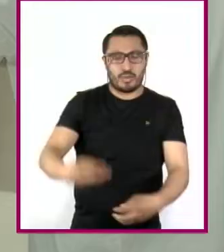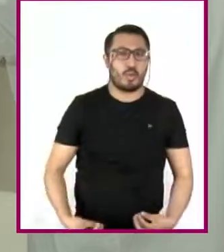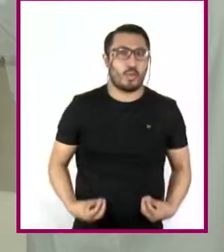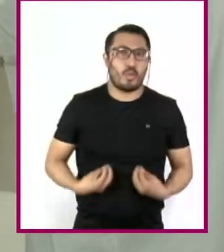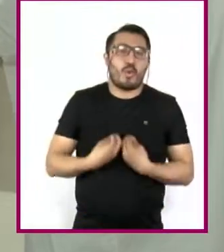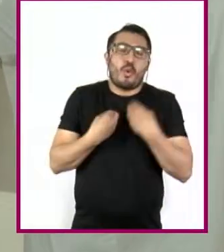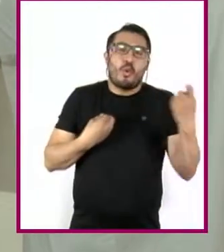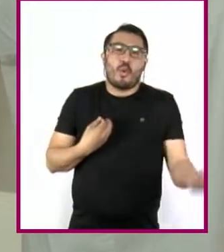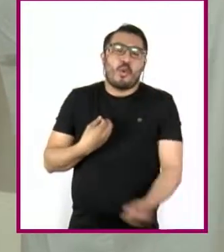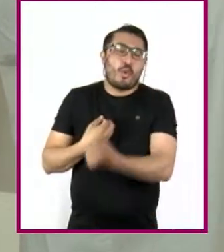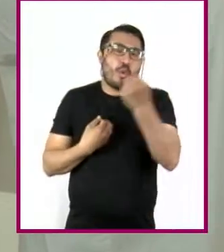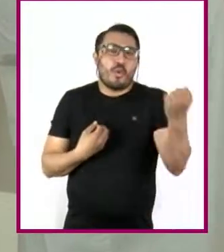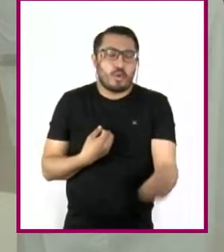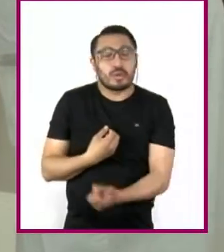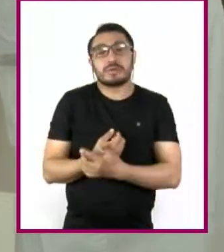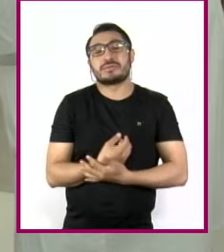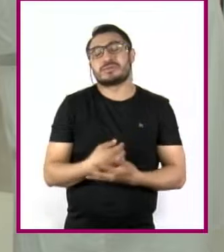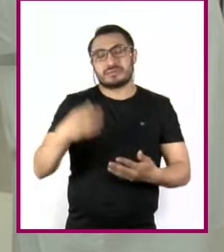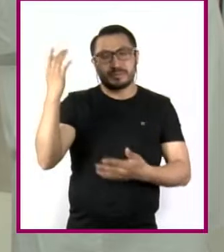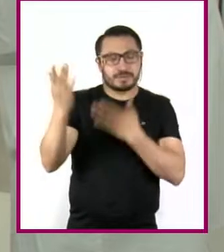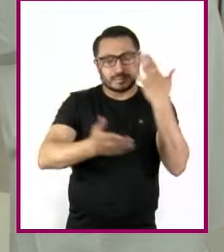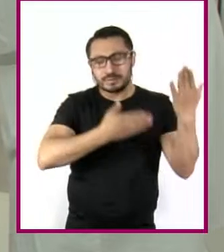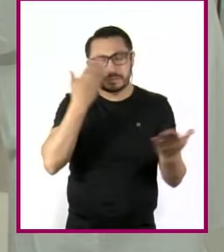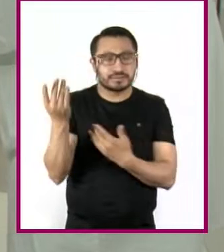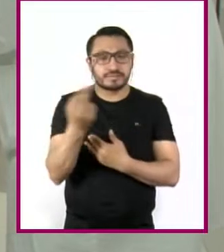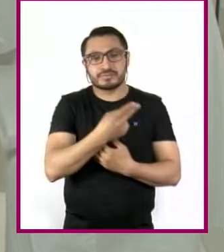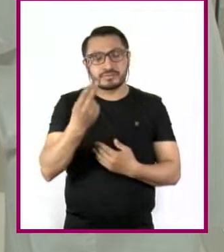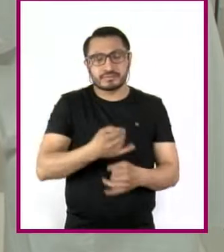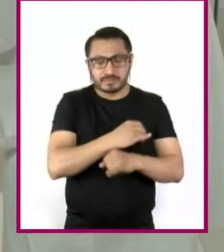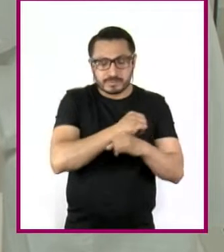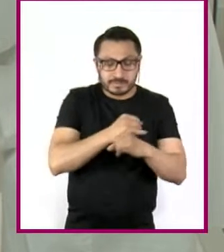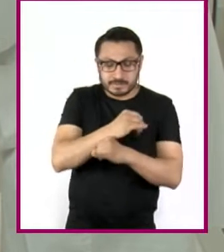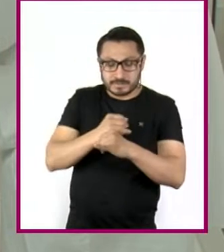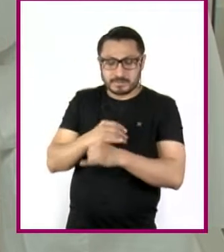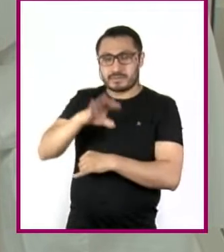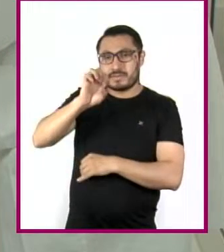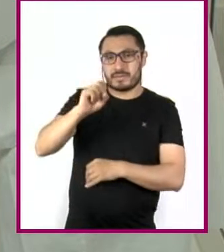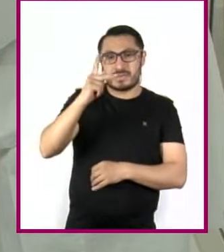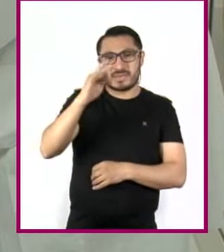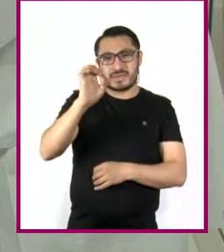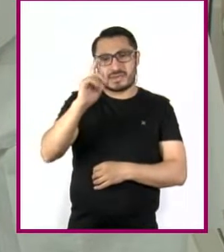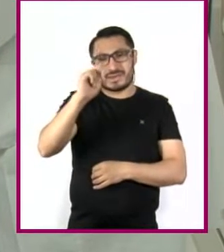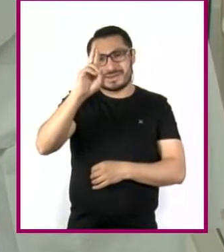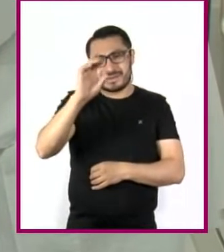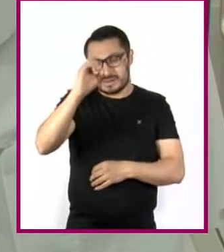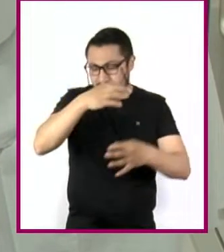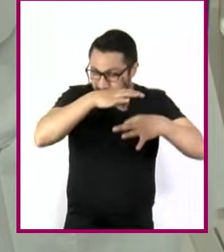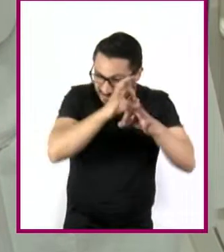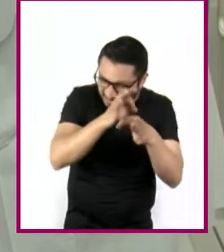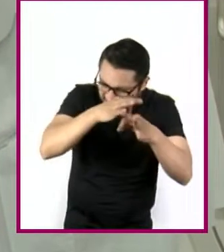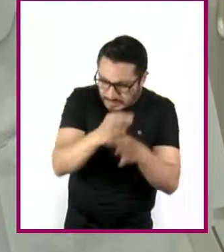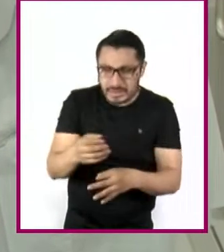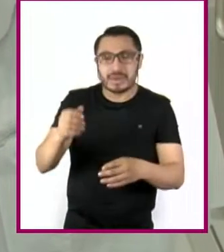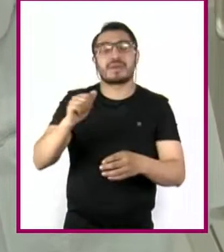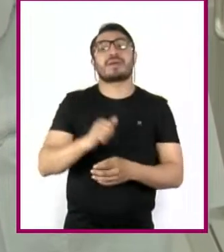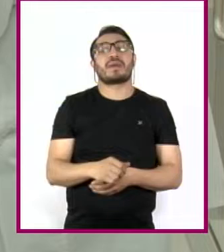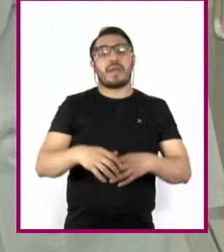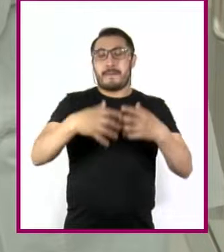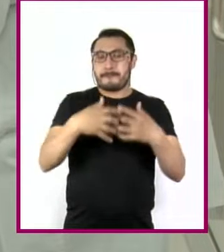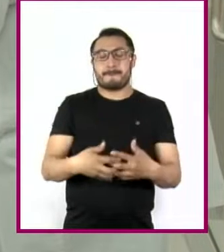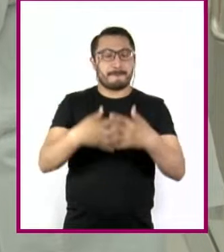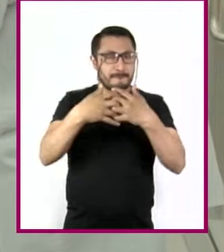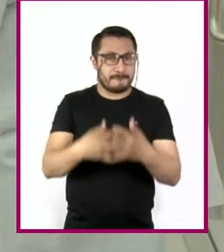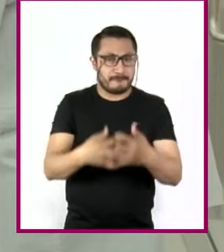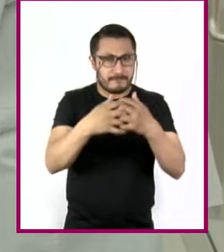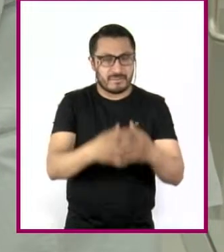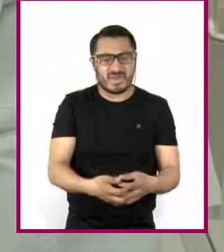largos. Para estudiarlos es necesario realizar espectrometría de masas con un acelerador, un tipo de máquina que